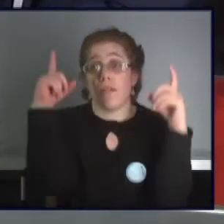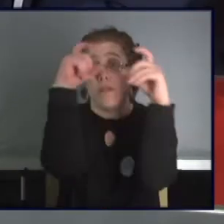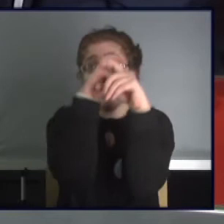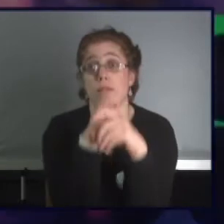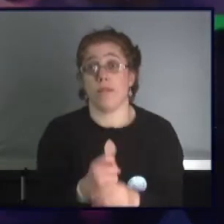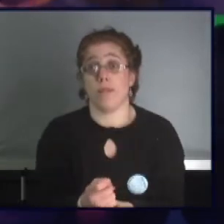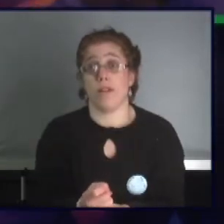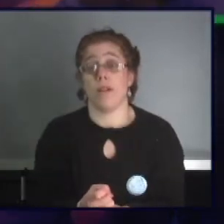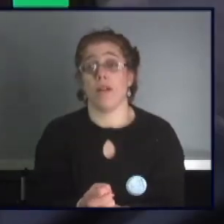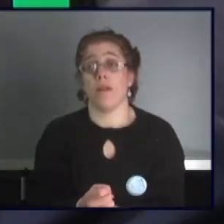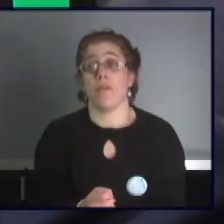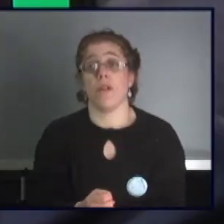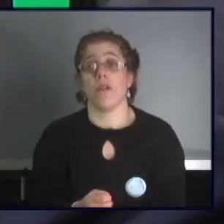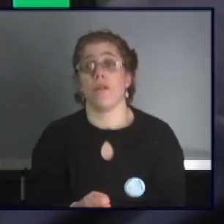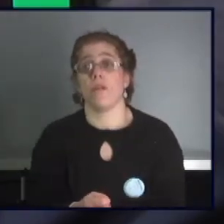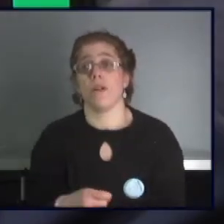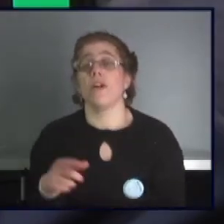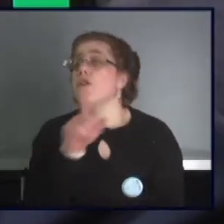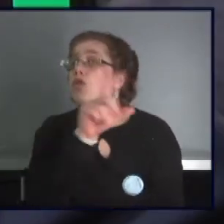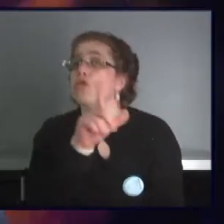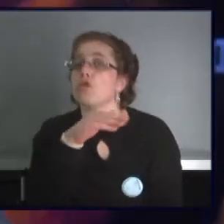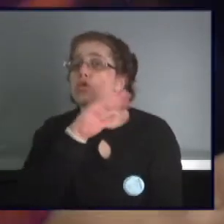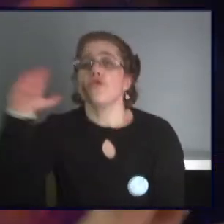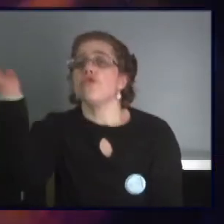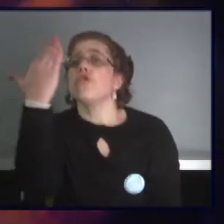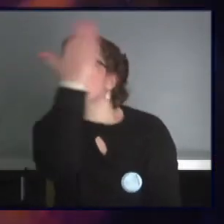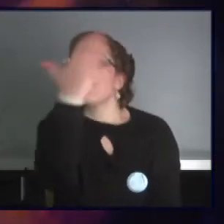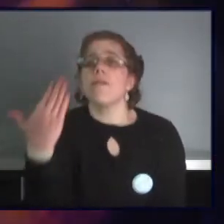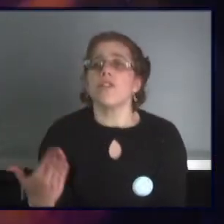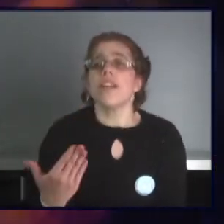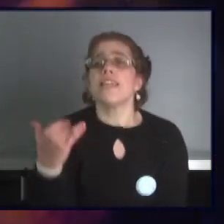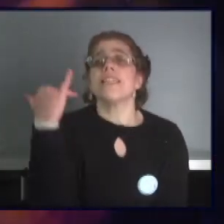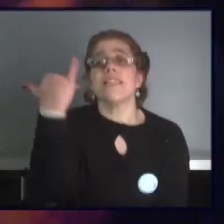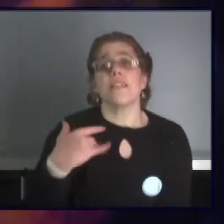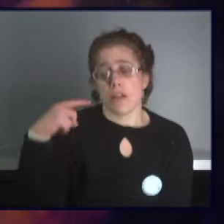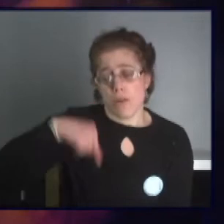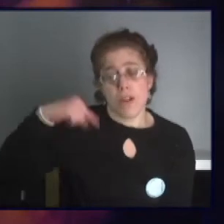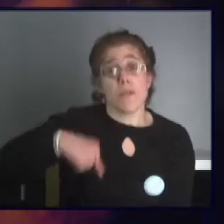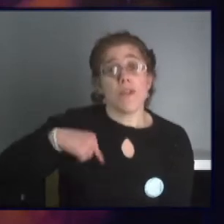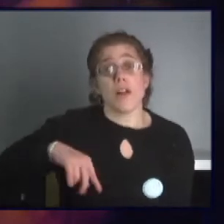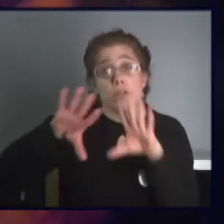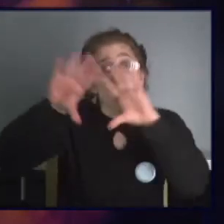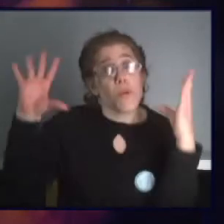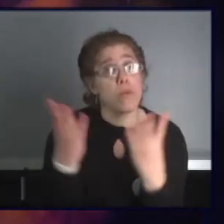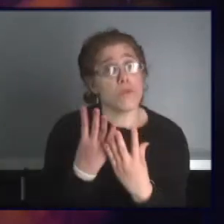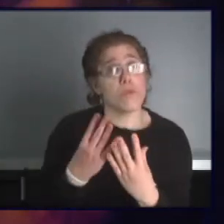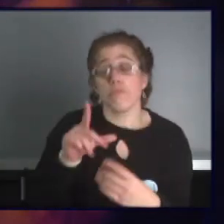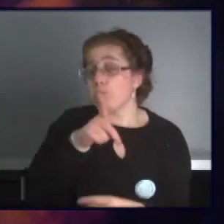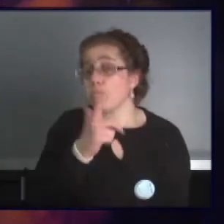otro lado no todo el mundo tiene obra social no todo no todo el mundo tiene este